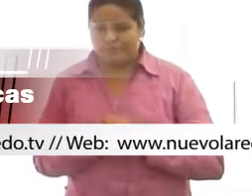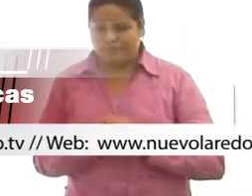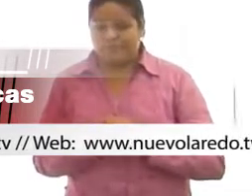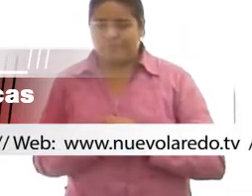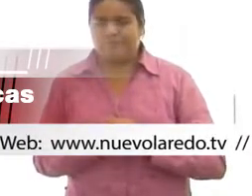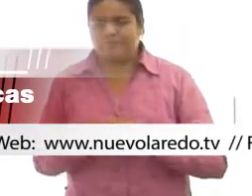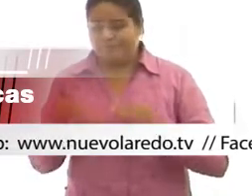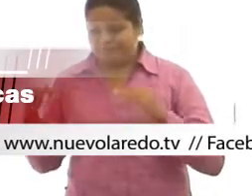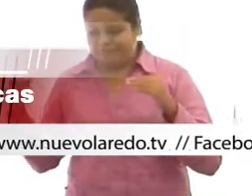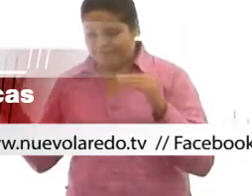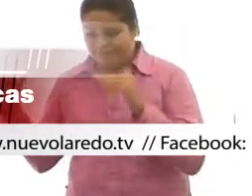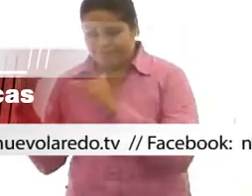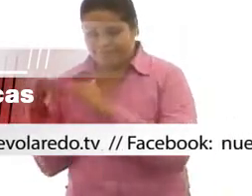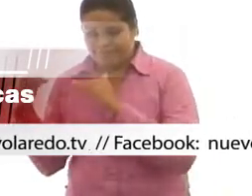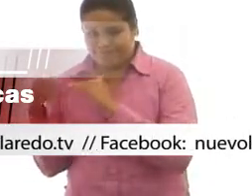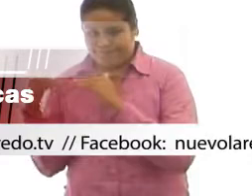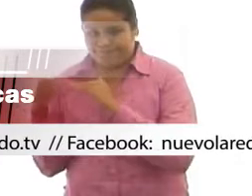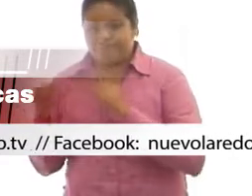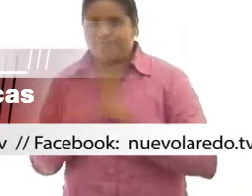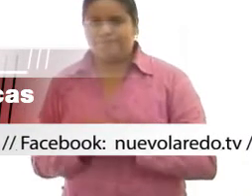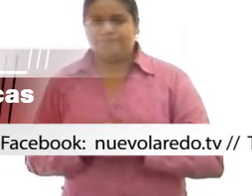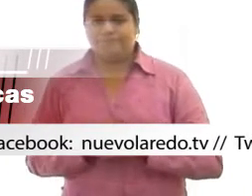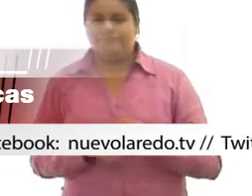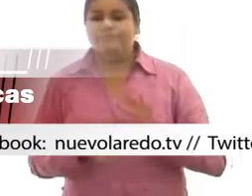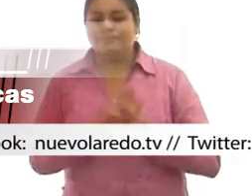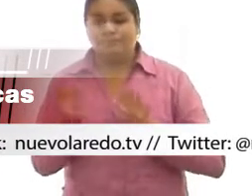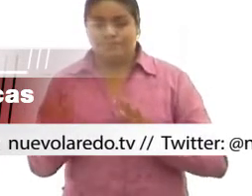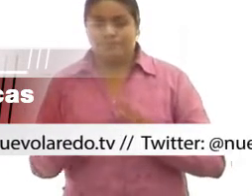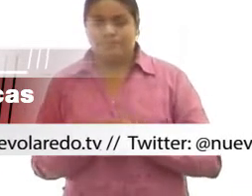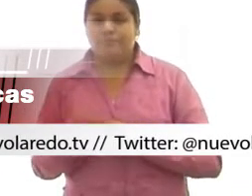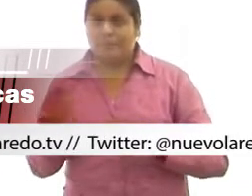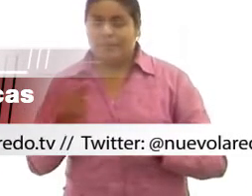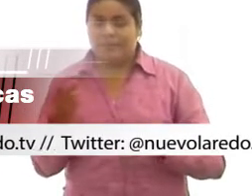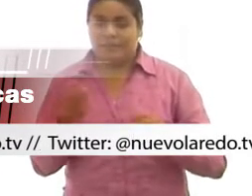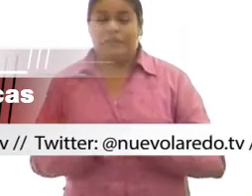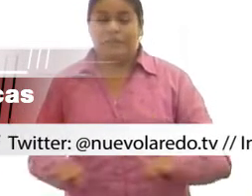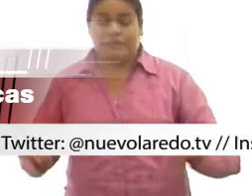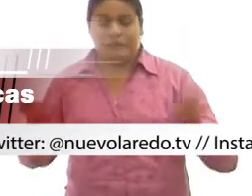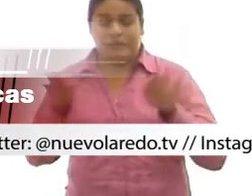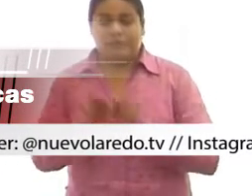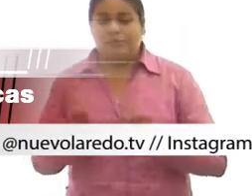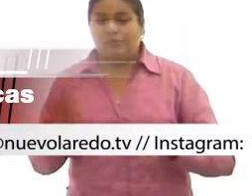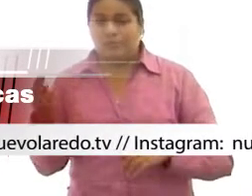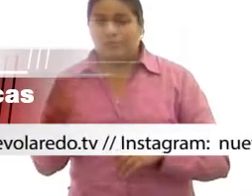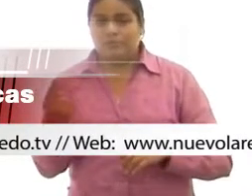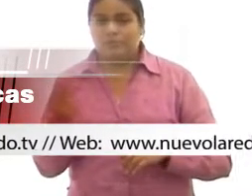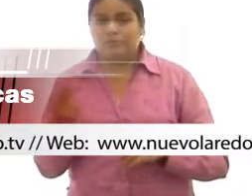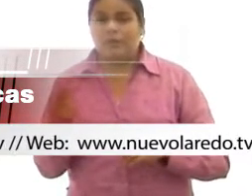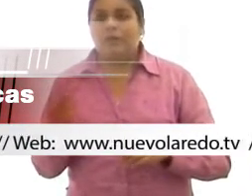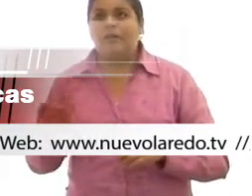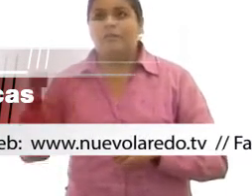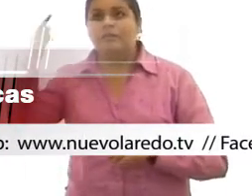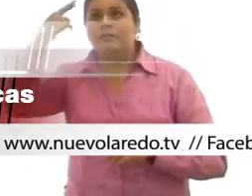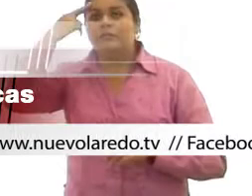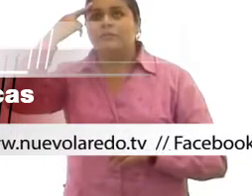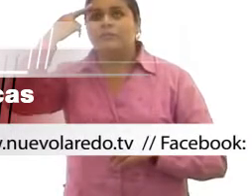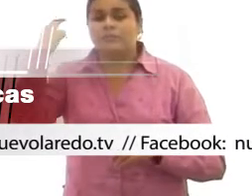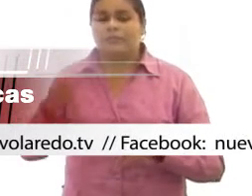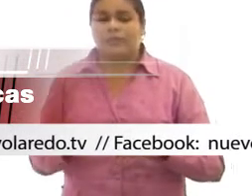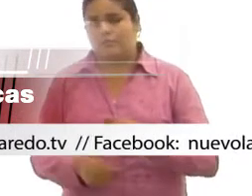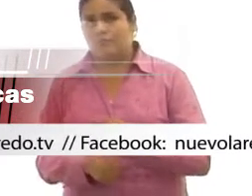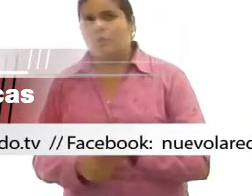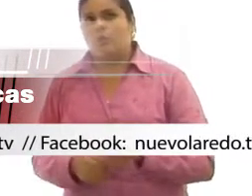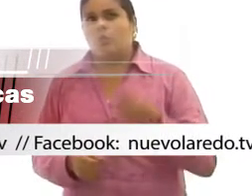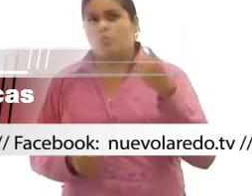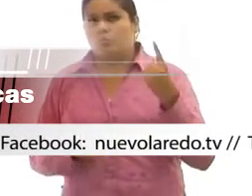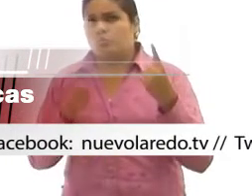si estuviéramos o fuéramos a ir a la escuela, levantar a nuestro hijo, asearlo, tenerle